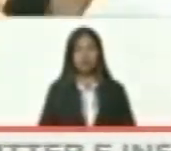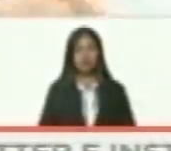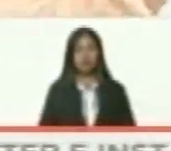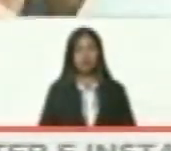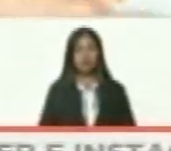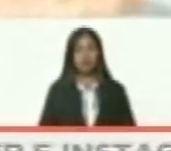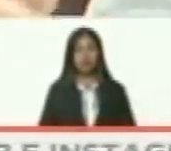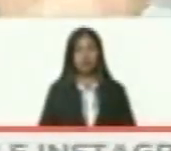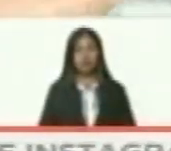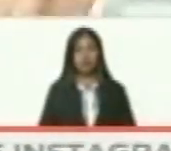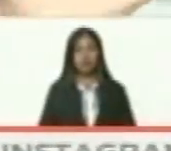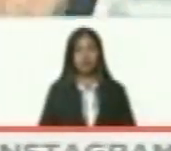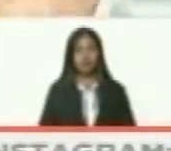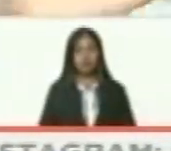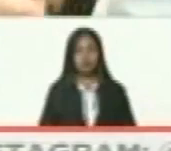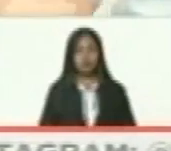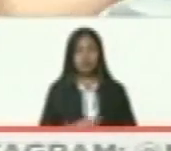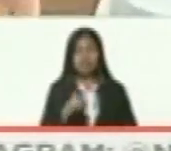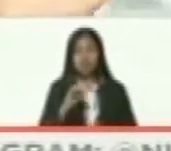Eso sí,